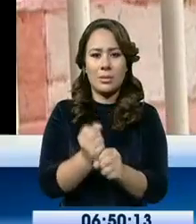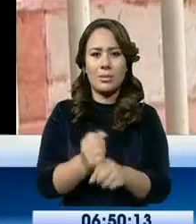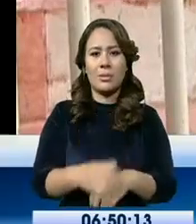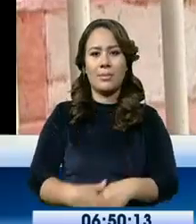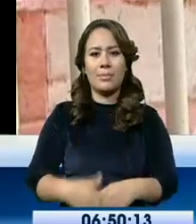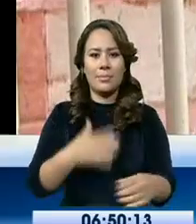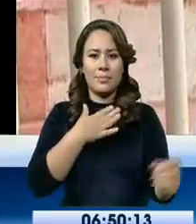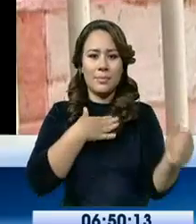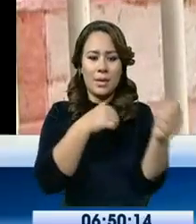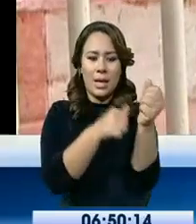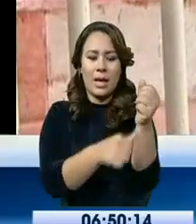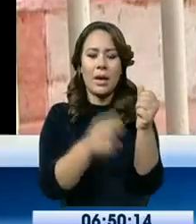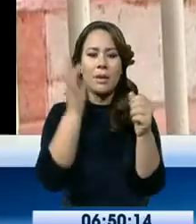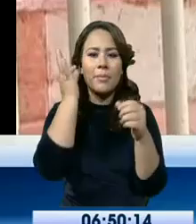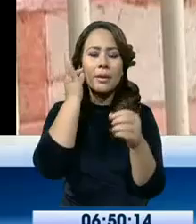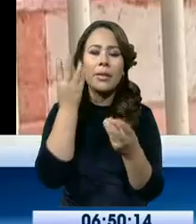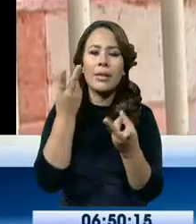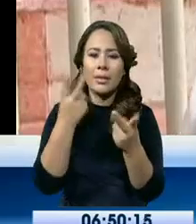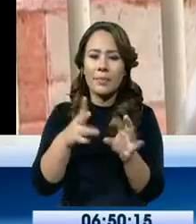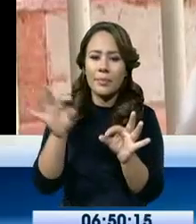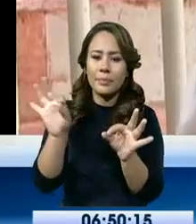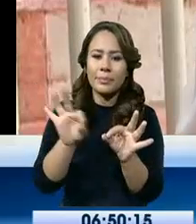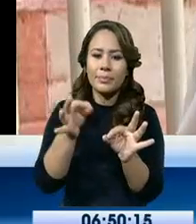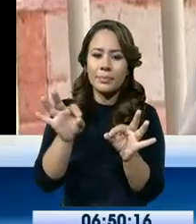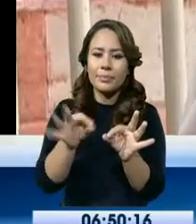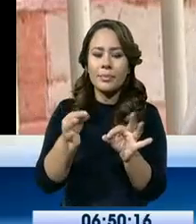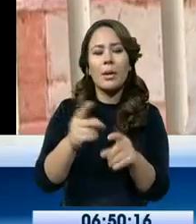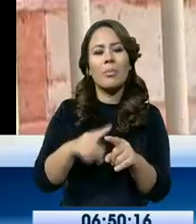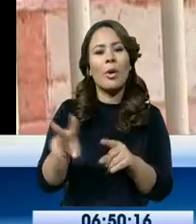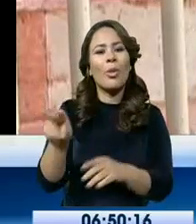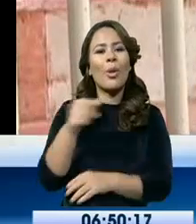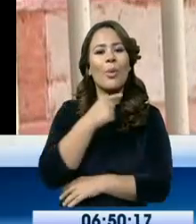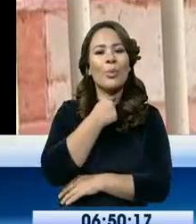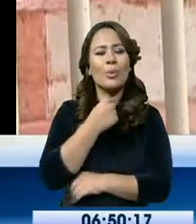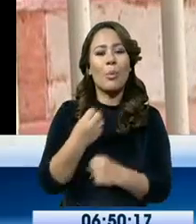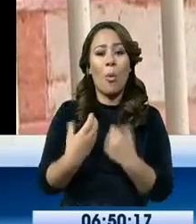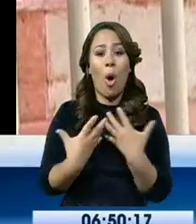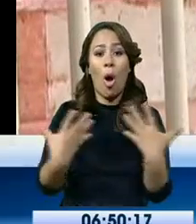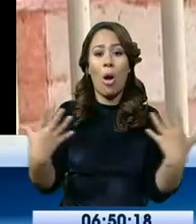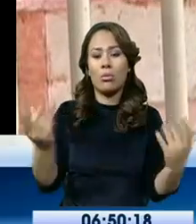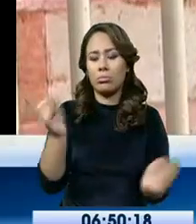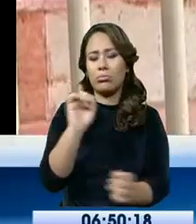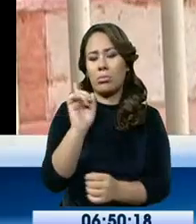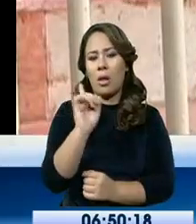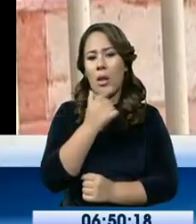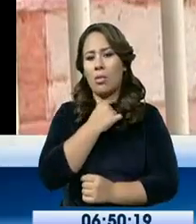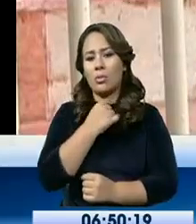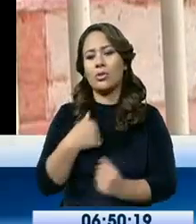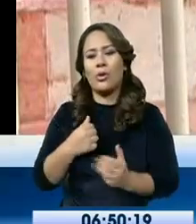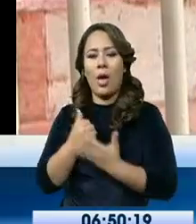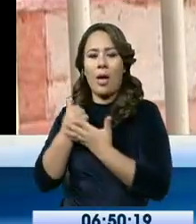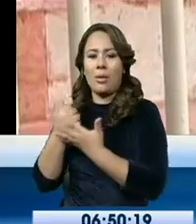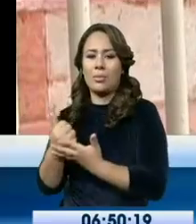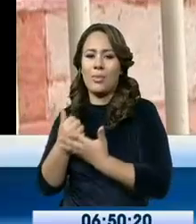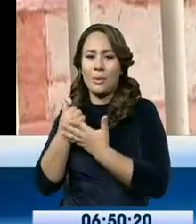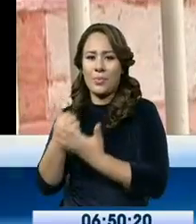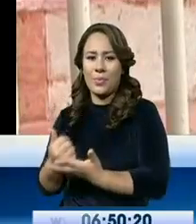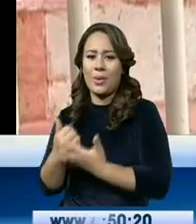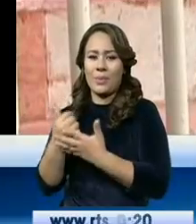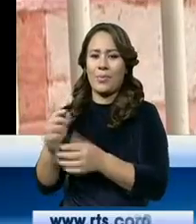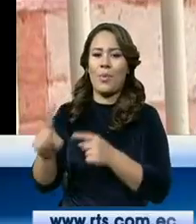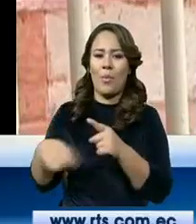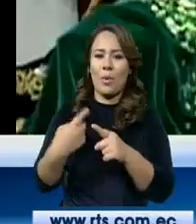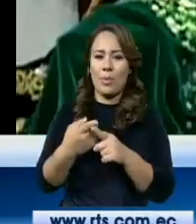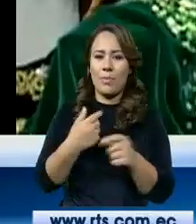hermana aprendió a bordar, pero no le gustaba mucho. Entonces Yo le ayudaba a ella a bordar cuando comenzó